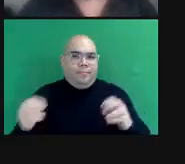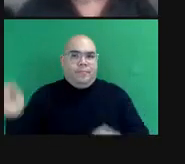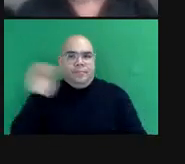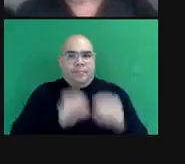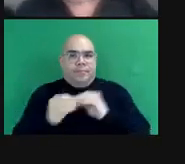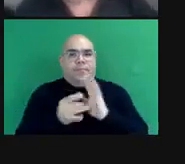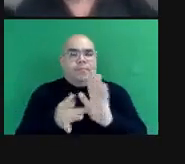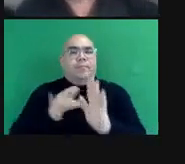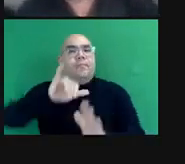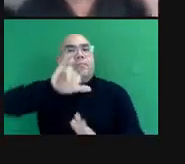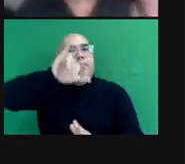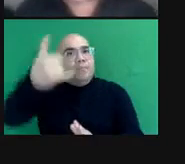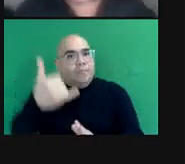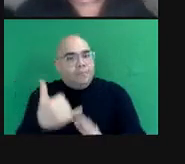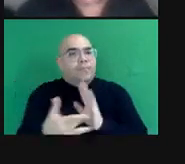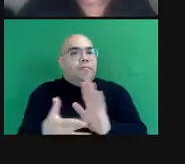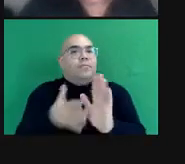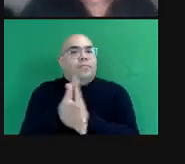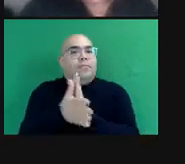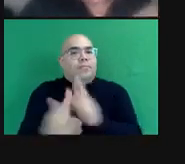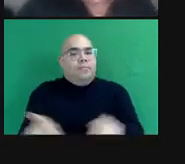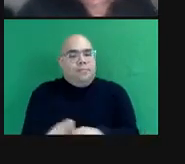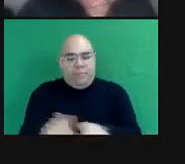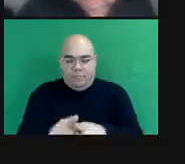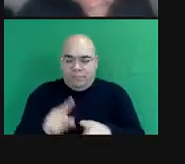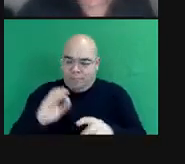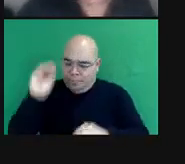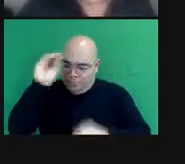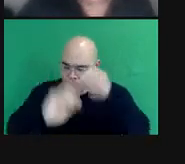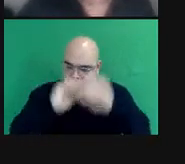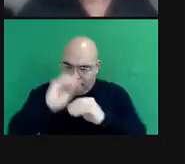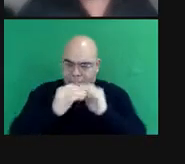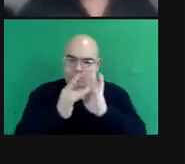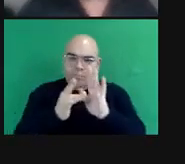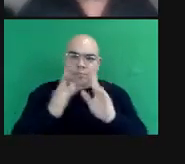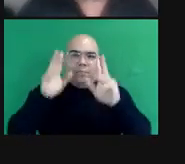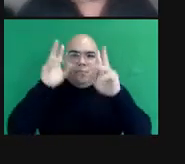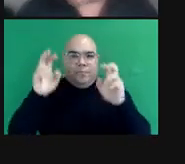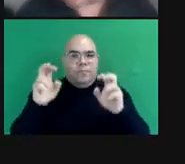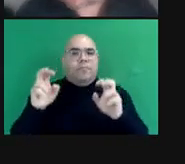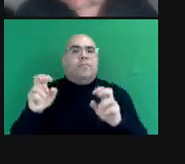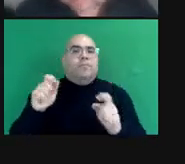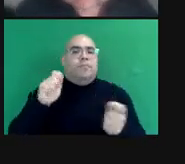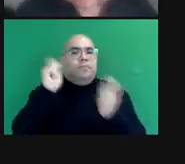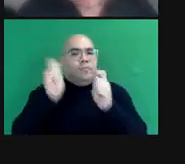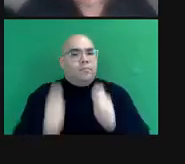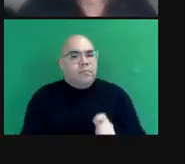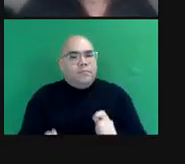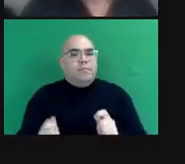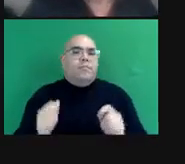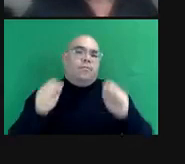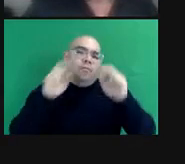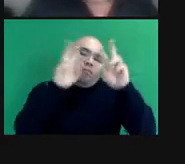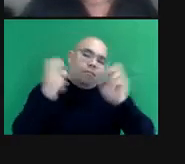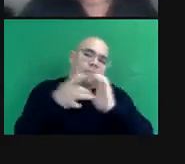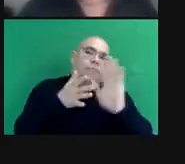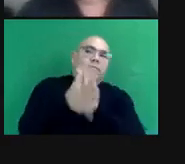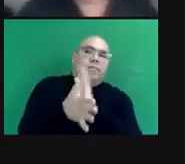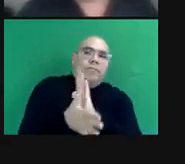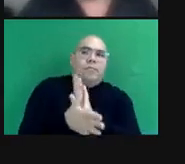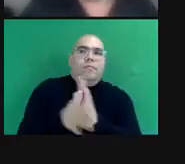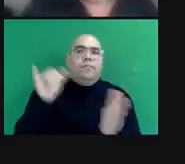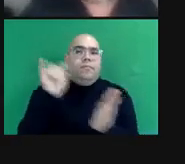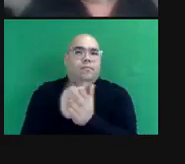el spot para realizar estos grafitis y estas prácticas gráficas. No sé si son arte, seguramente, en mi opinión, no lo